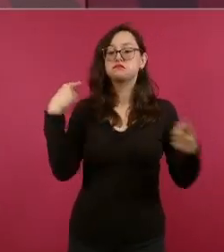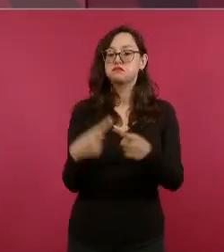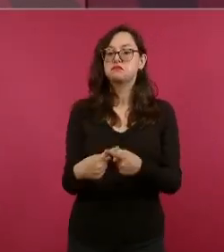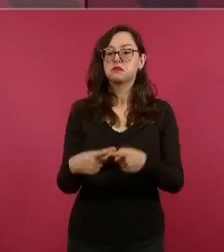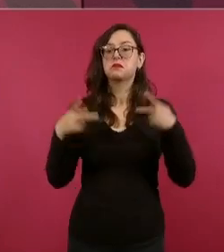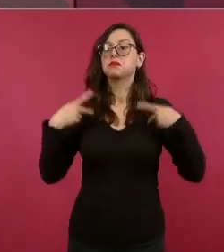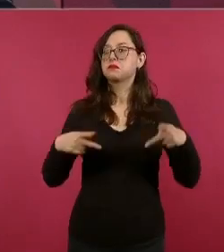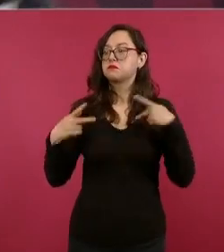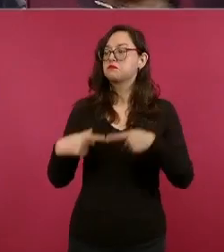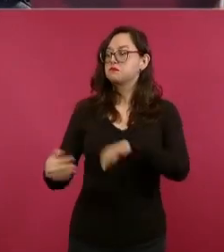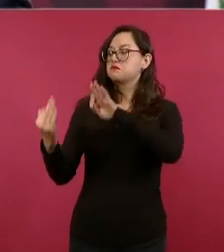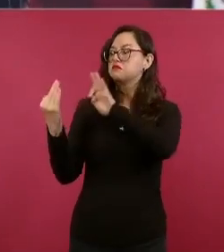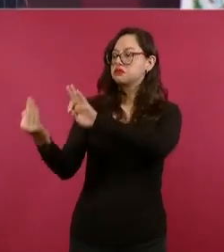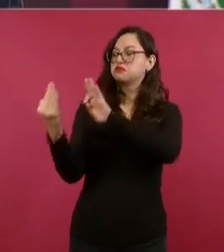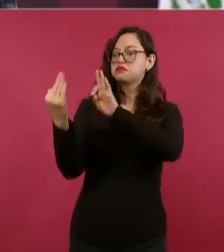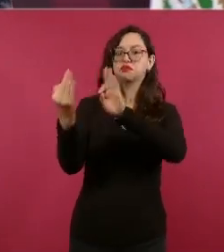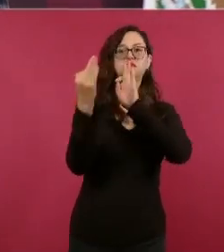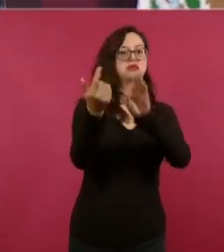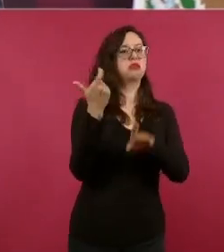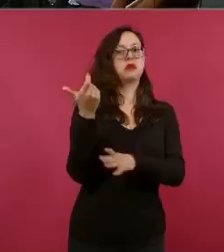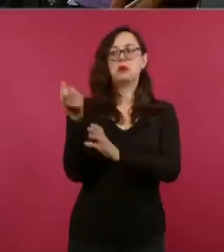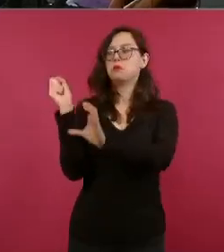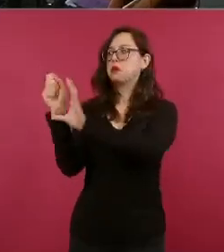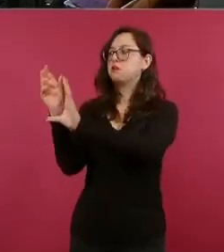Y por eso también nos rinde mucho